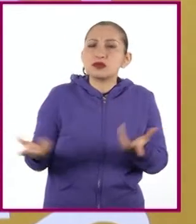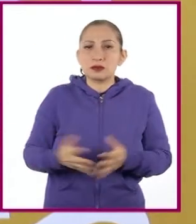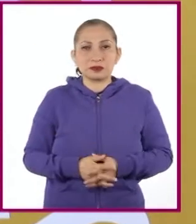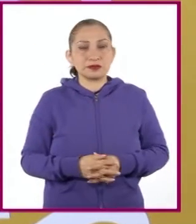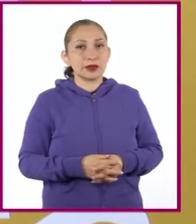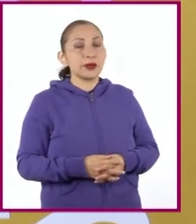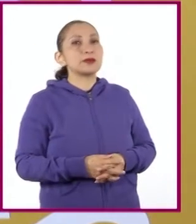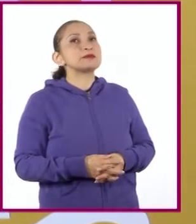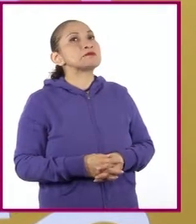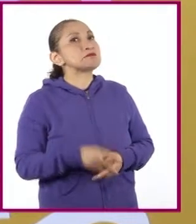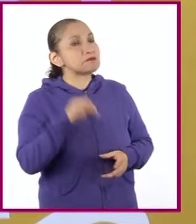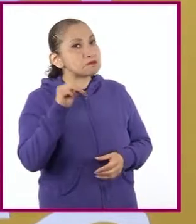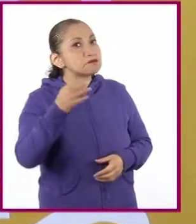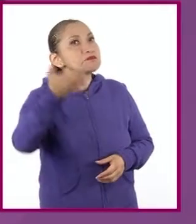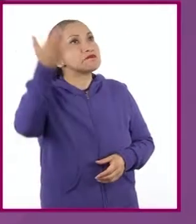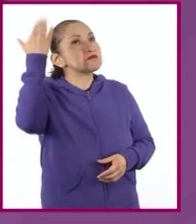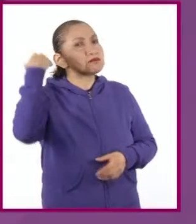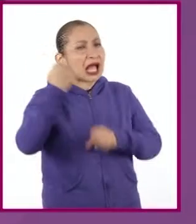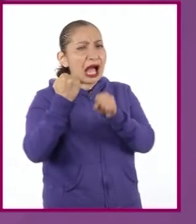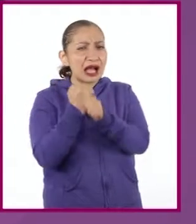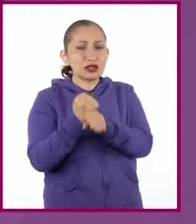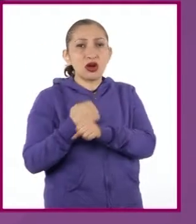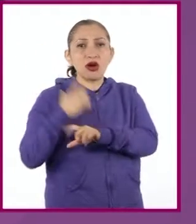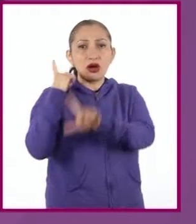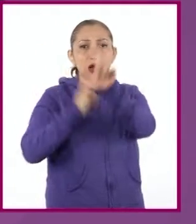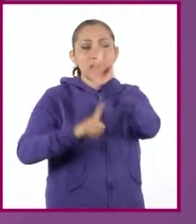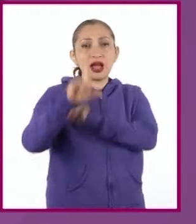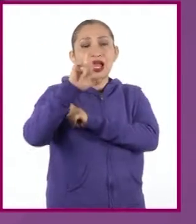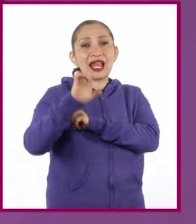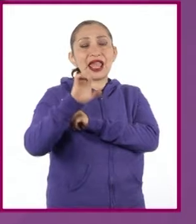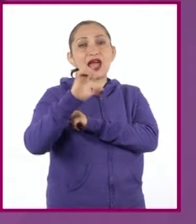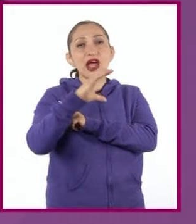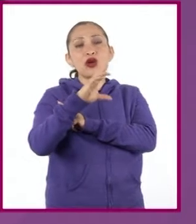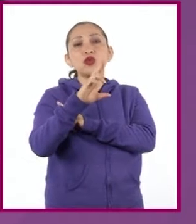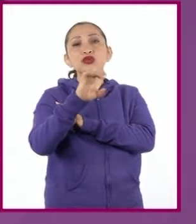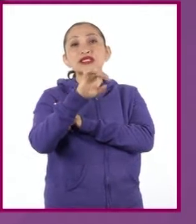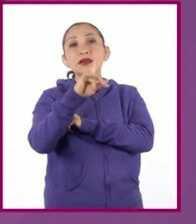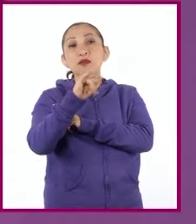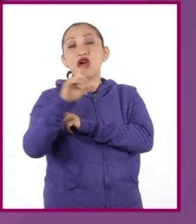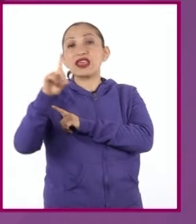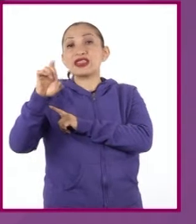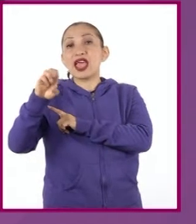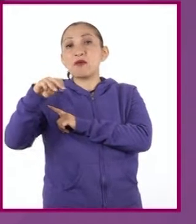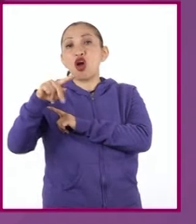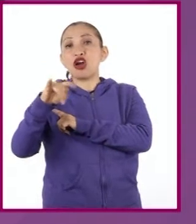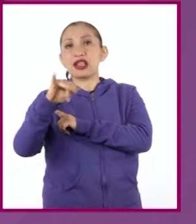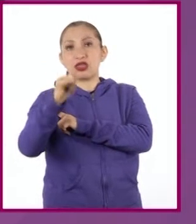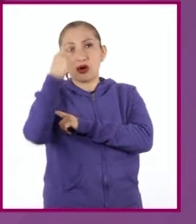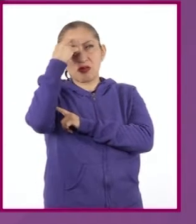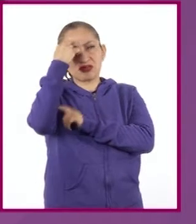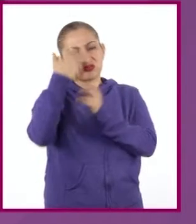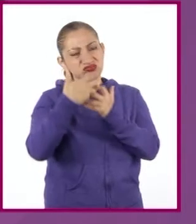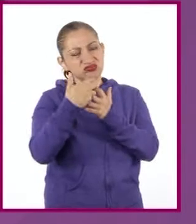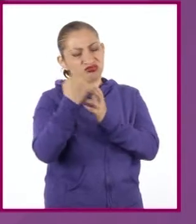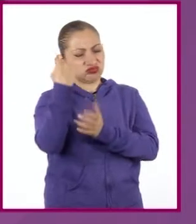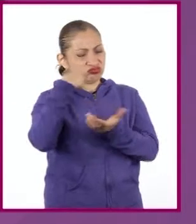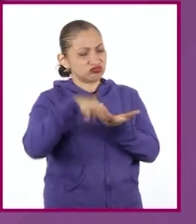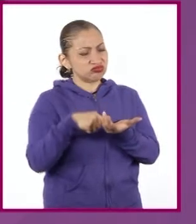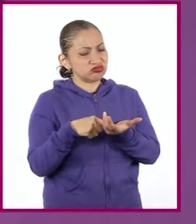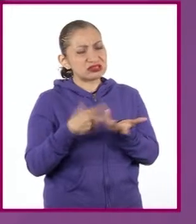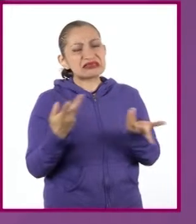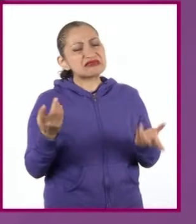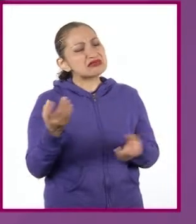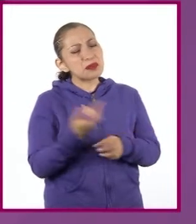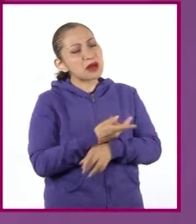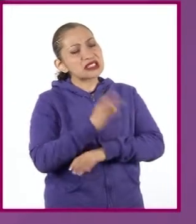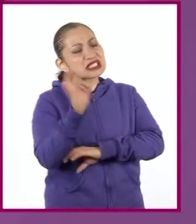Hace muchos años los griegos Leucipo y Demócrito hicieron un ejercicio mental. Se preguntaron qué